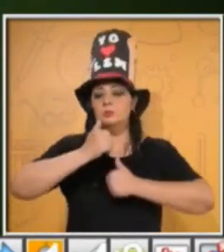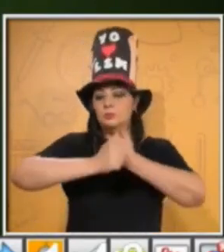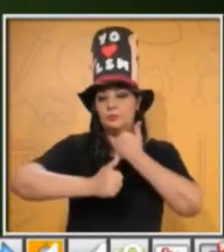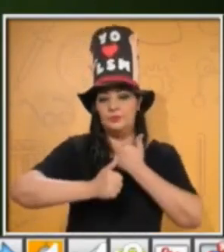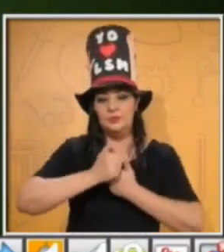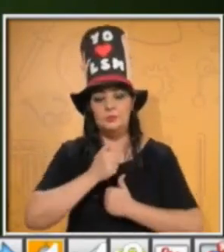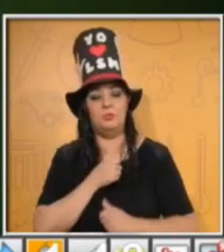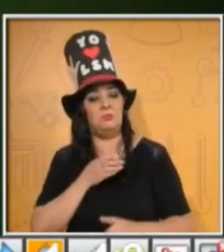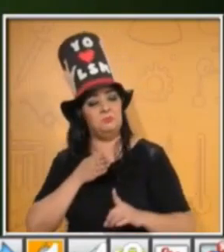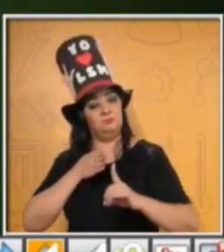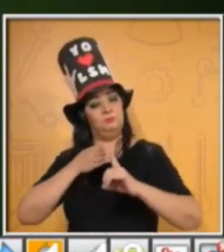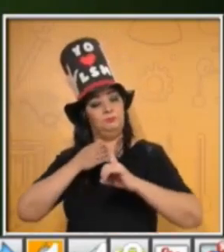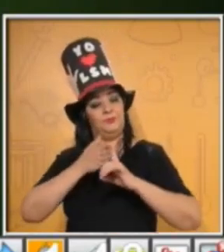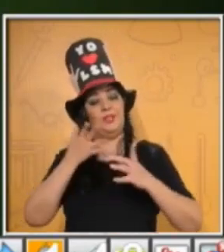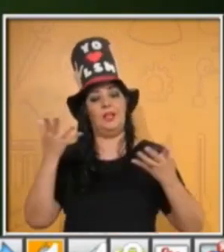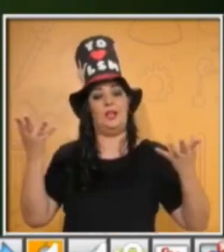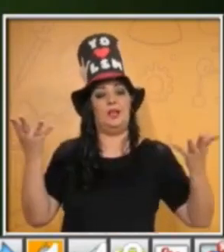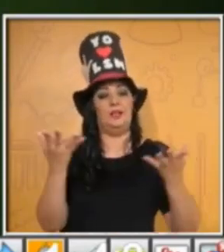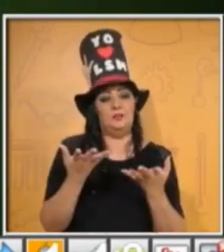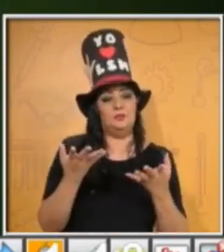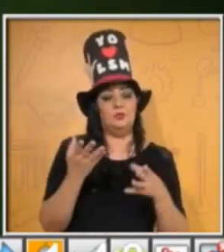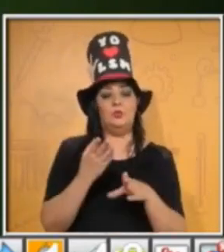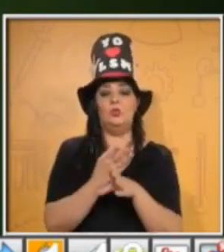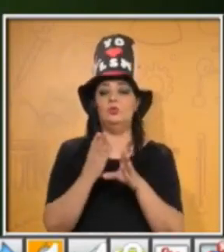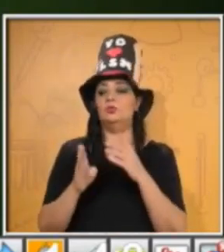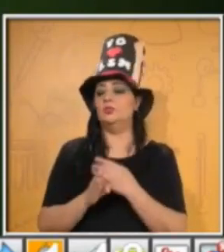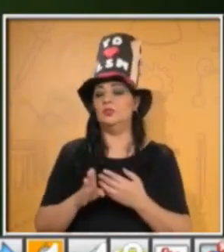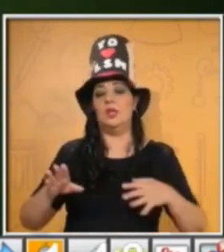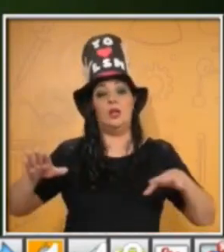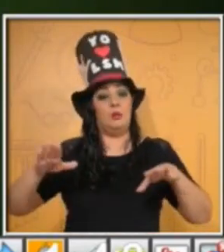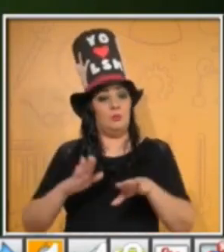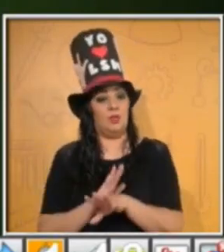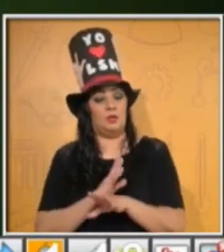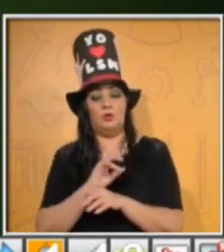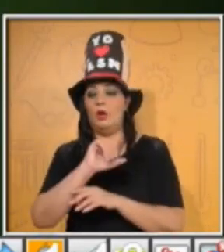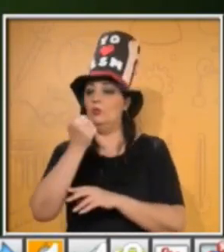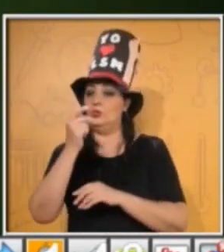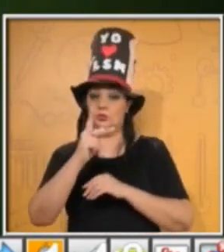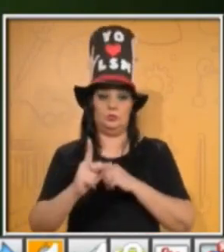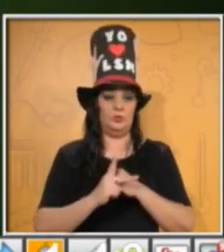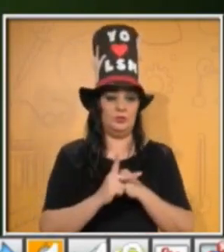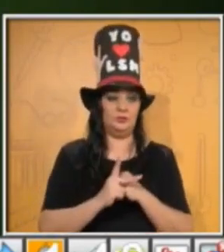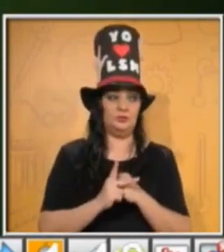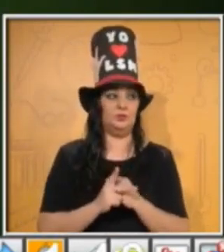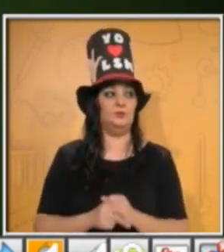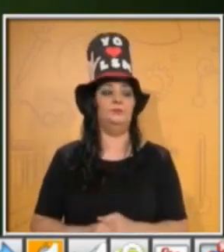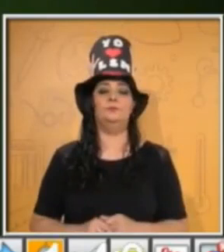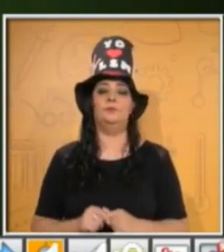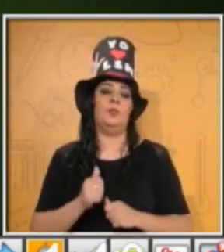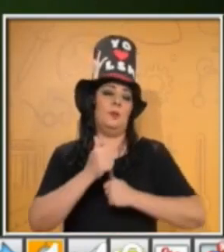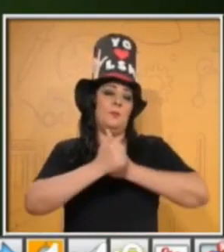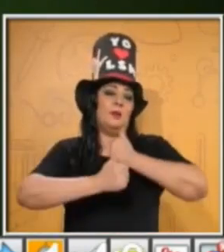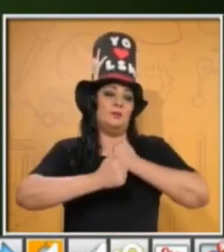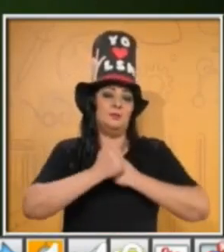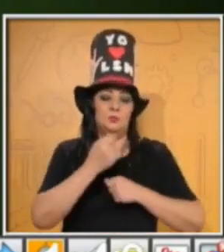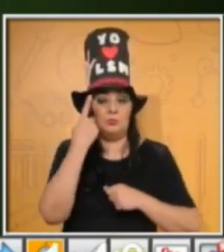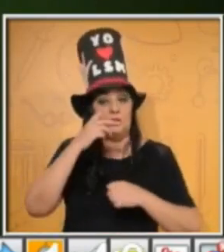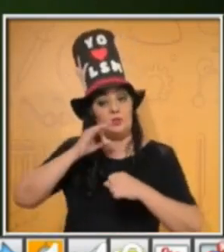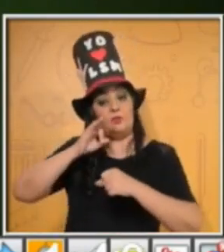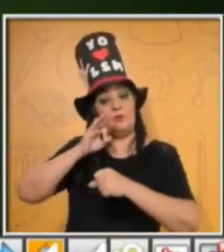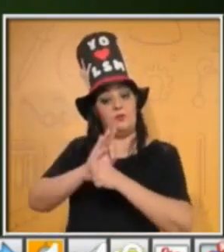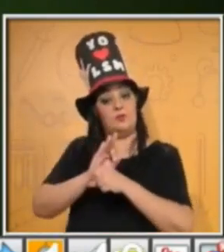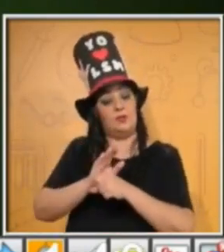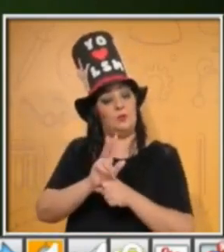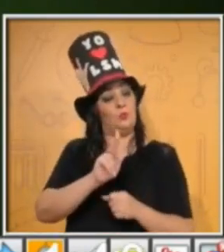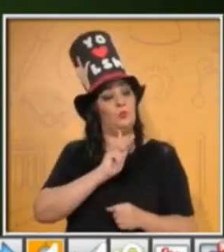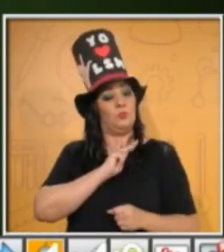manera directa en acciones que han cambiado o afectado a otros países. Es decir, participó en defensa de sus